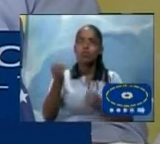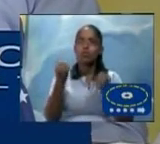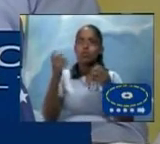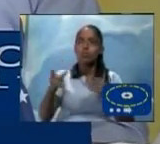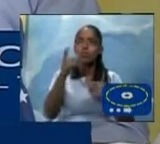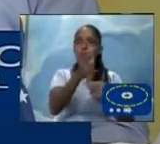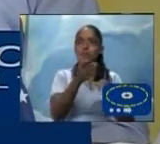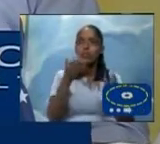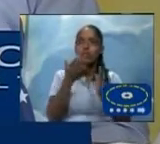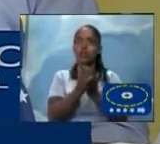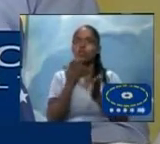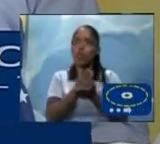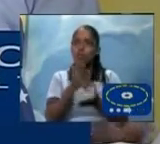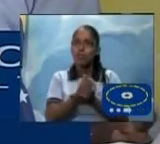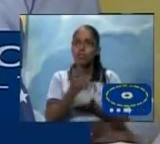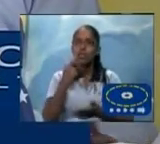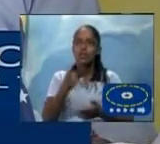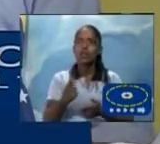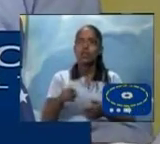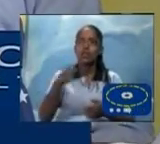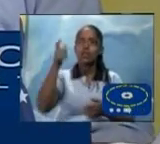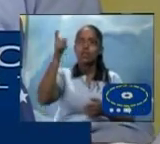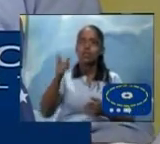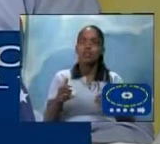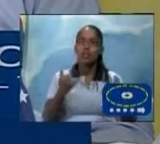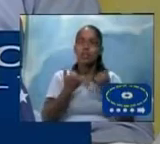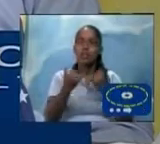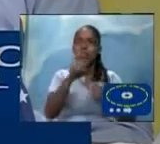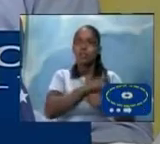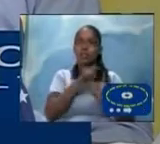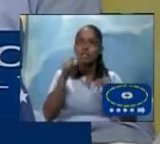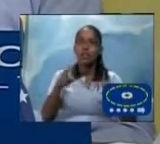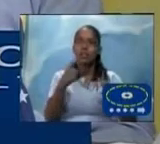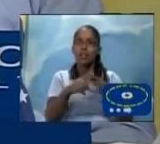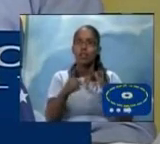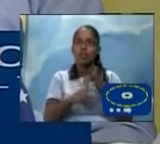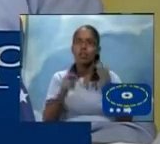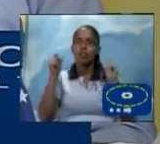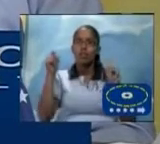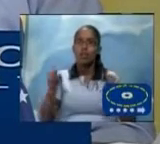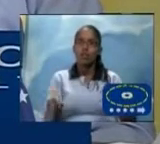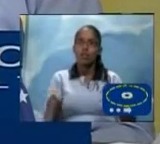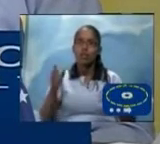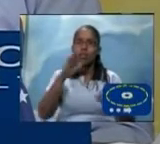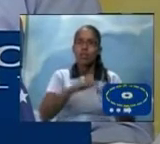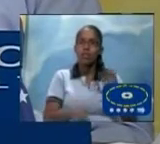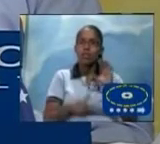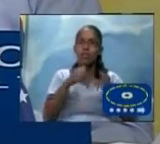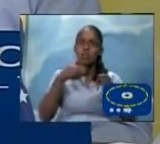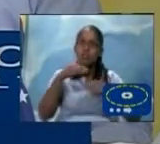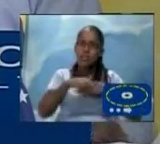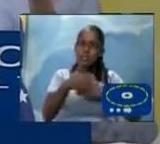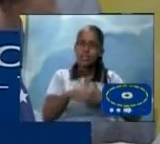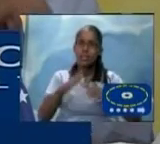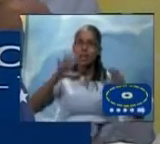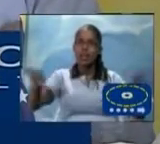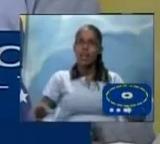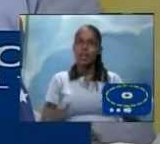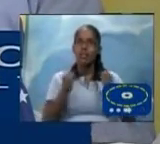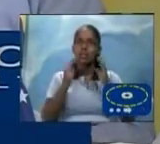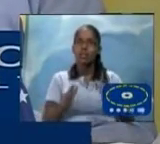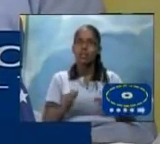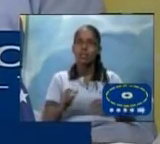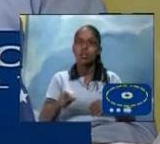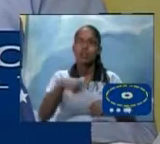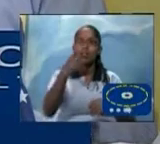personas todavía dicen, ¿cuándo será el fin de estas cosas? Hoy está más cerca la salvación que